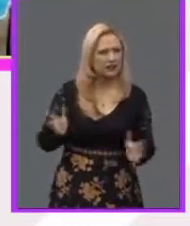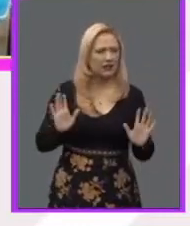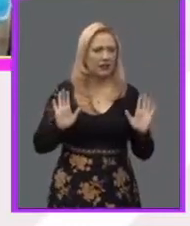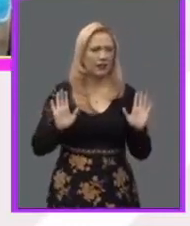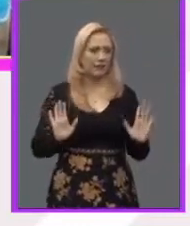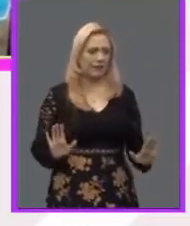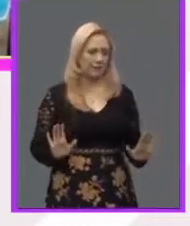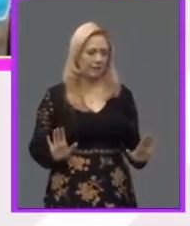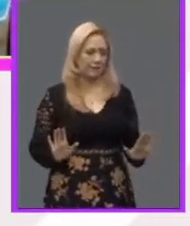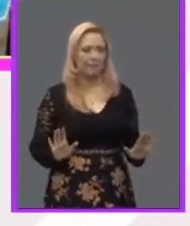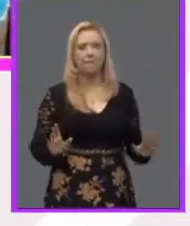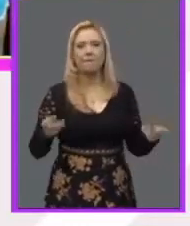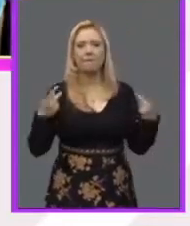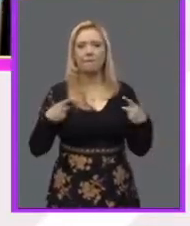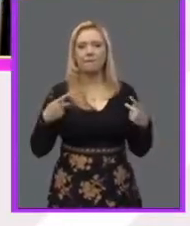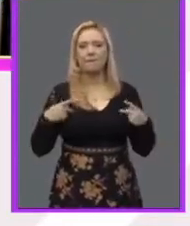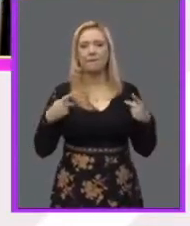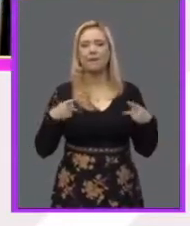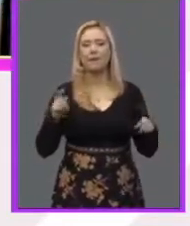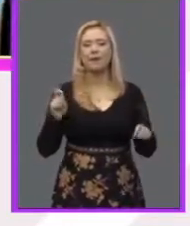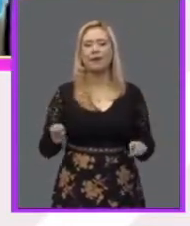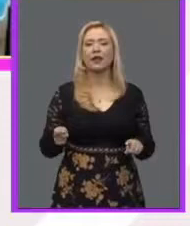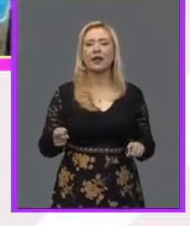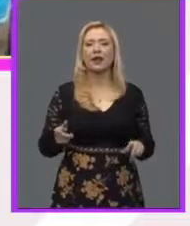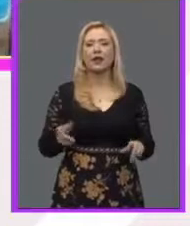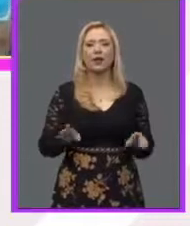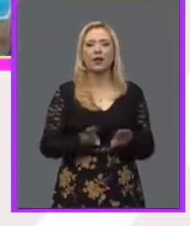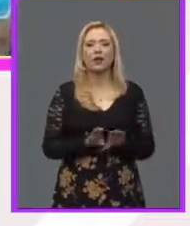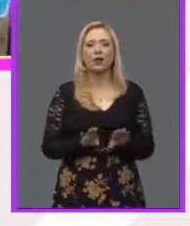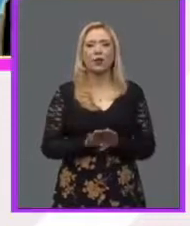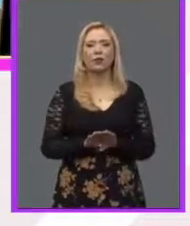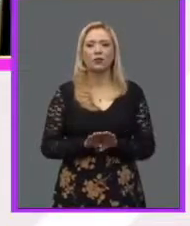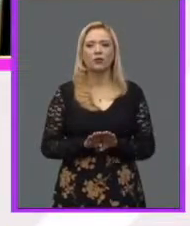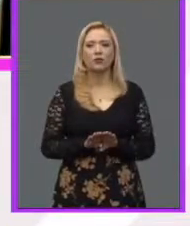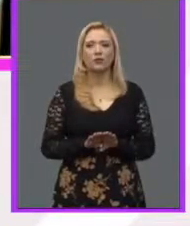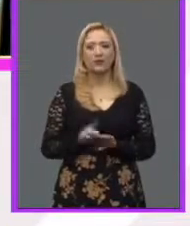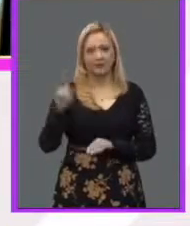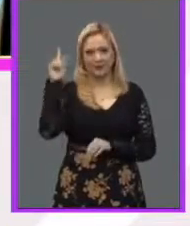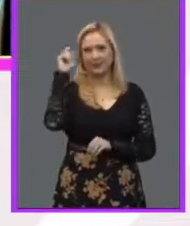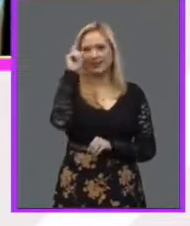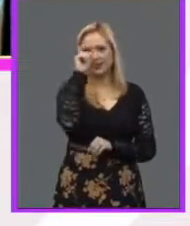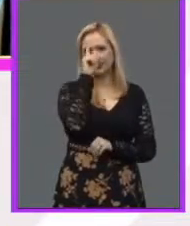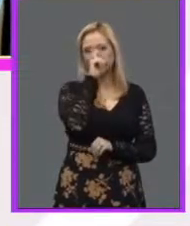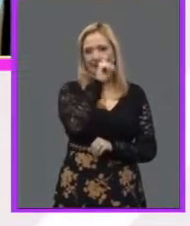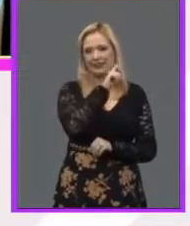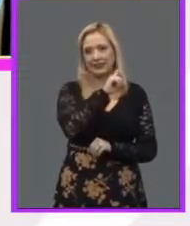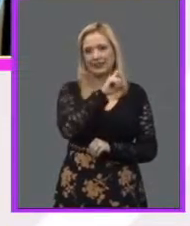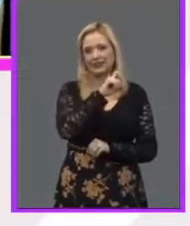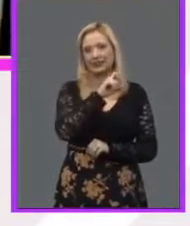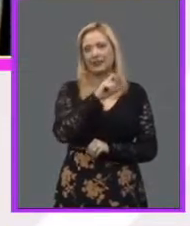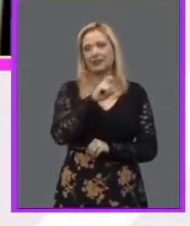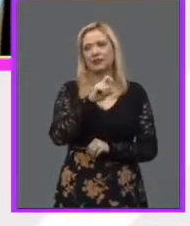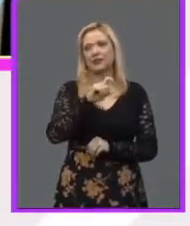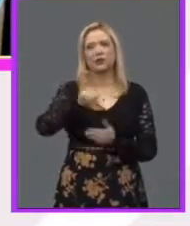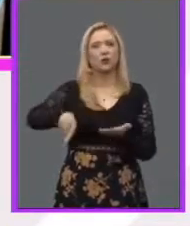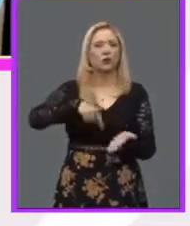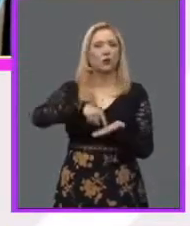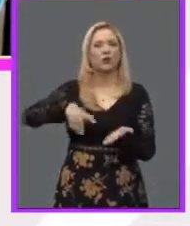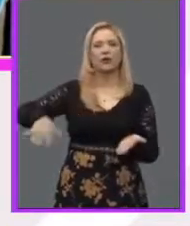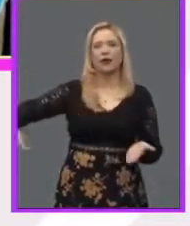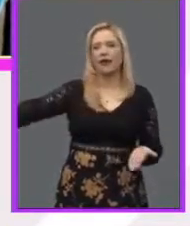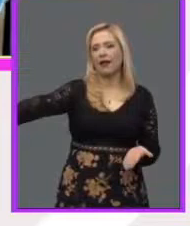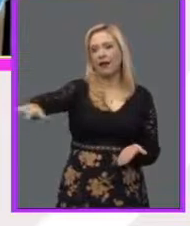vamos a empezar. ¿Qué es la gentrificación? La gentrificación es un proceso pues bastante complejo en el que básicamente en un barrio que